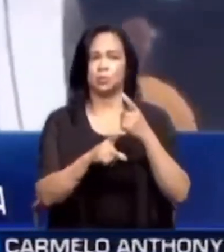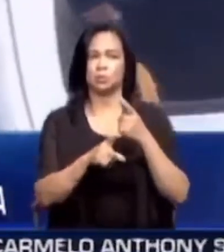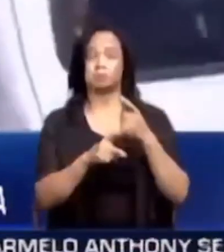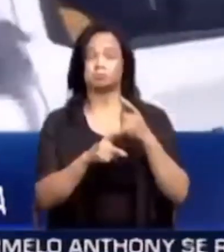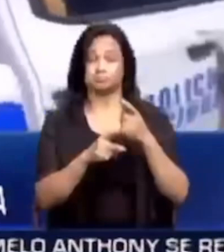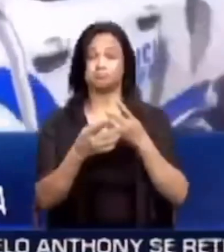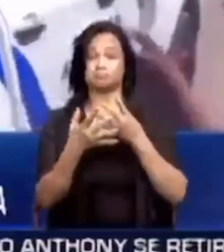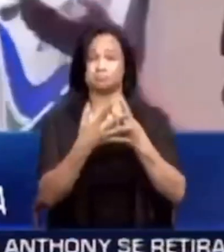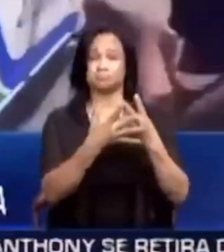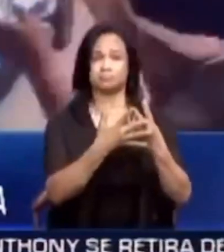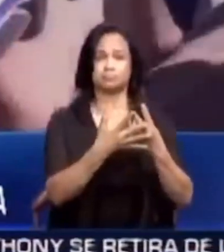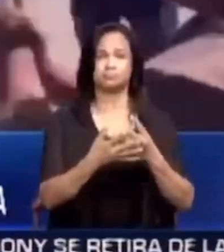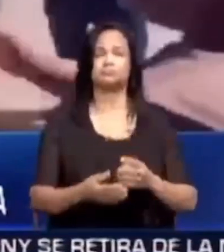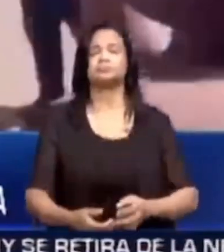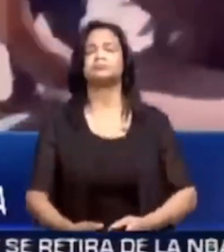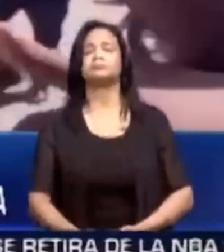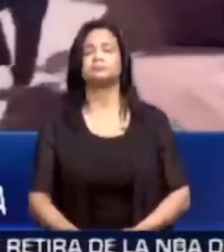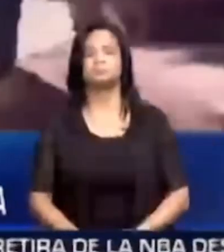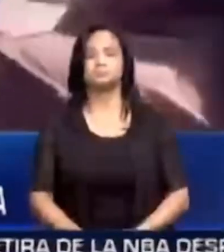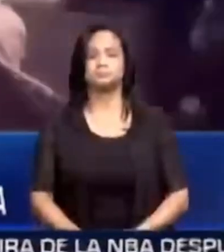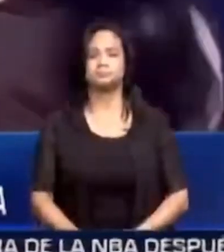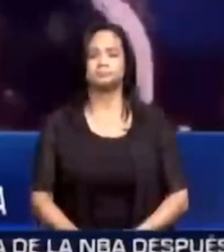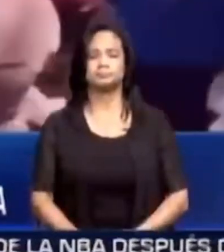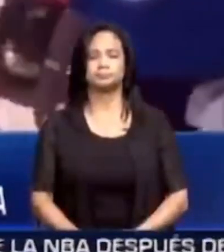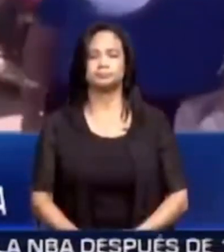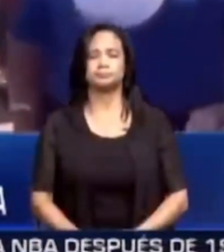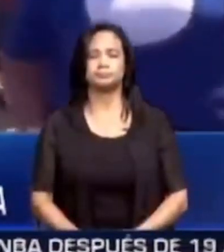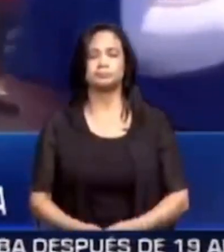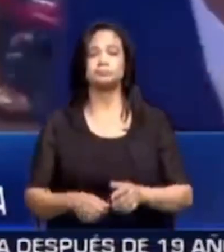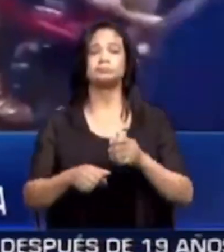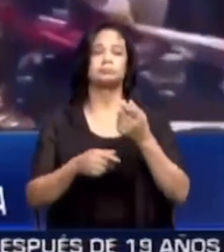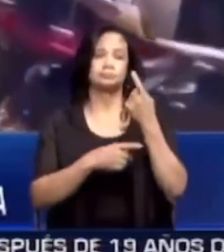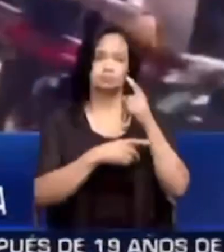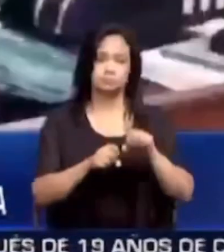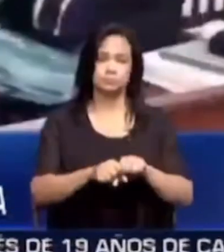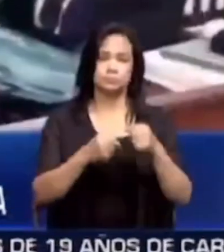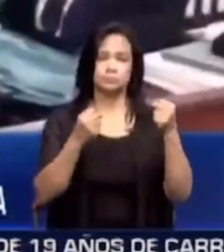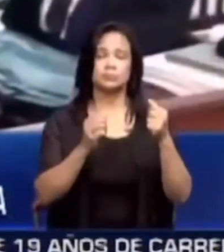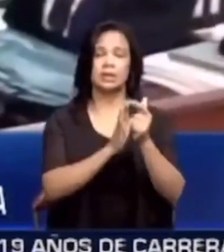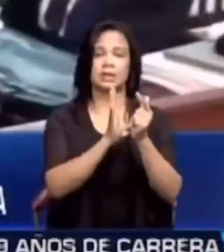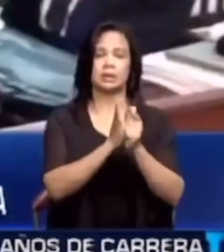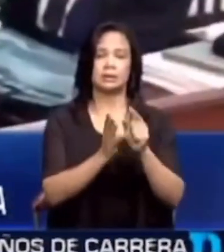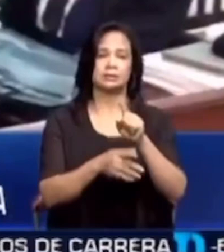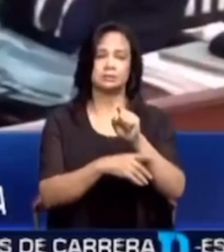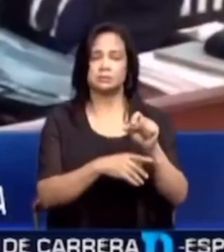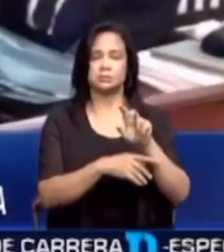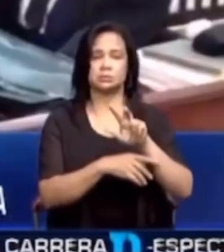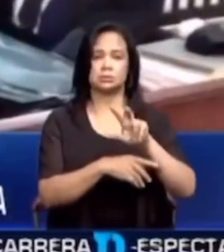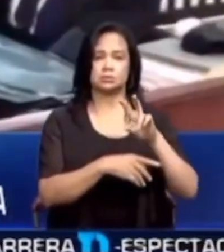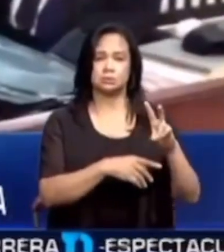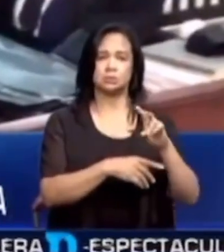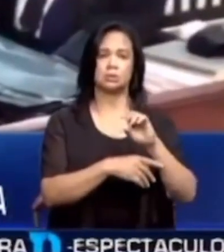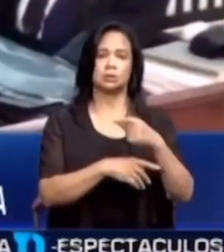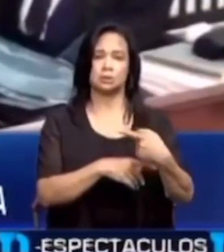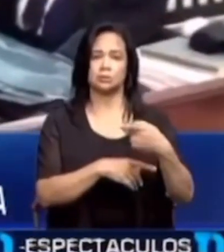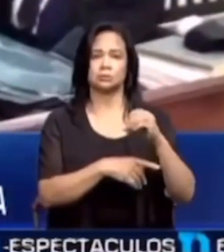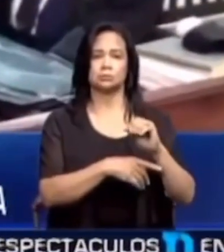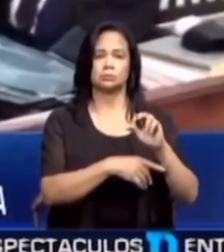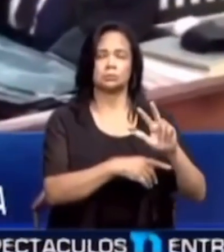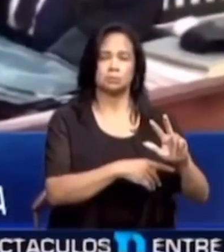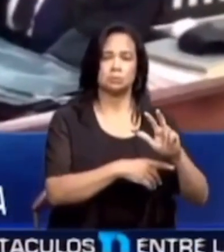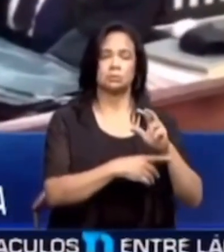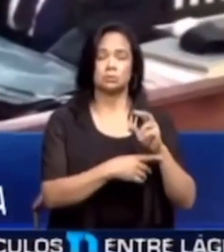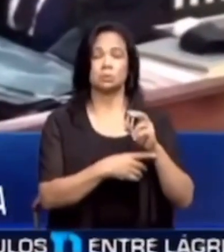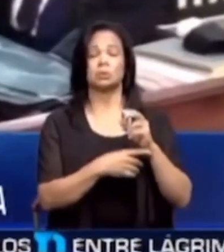guardando prisión en la fortaleza San Fernando acusados de la violación a la ley 137-03 sobre tráfico